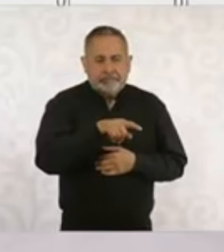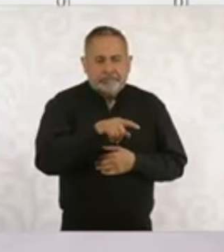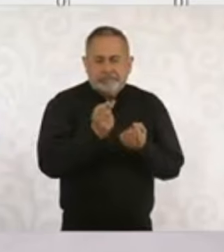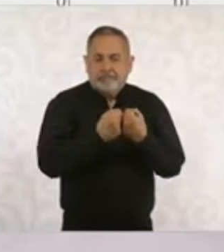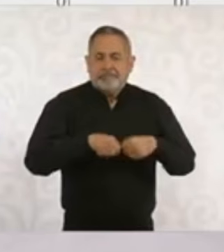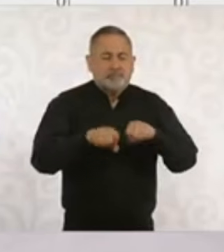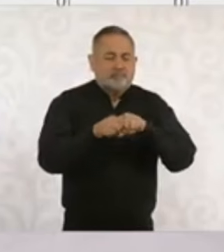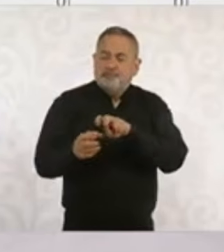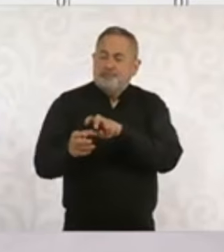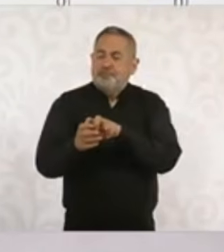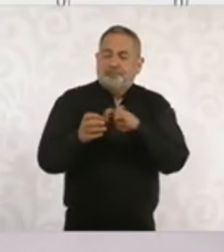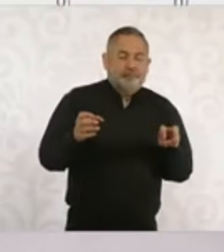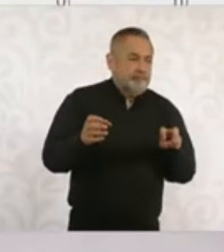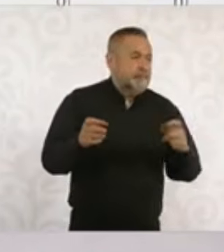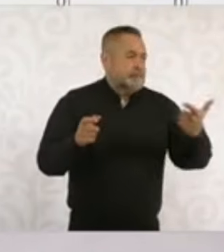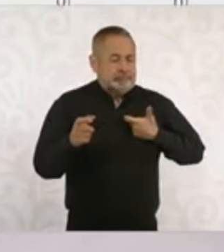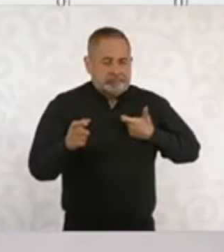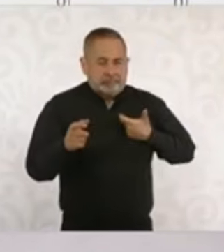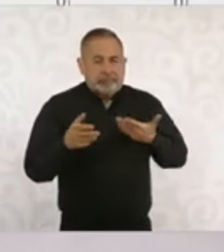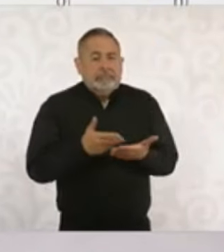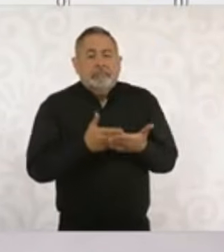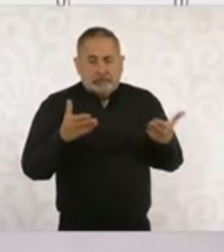seguro de separación individualizado.